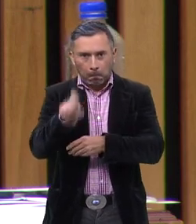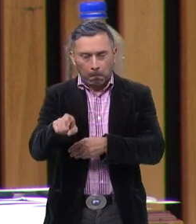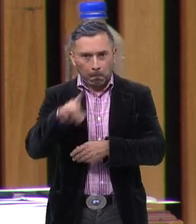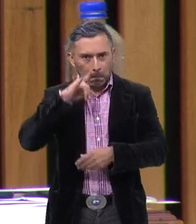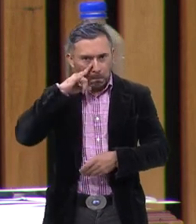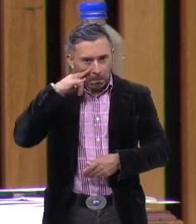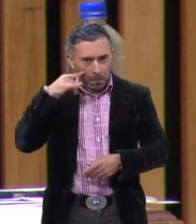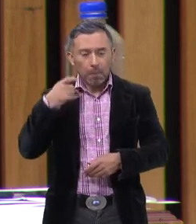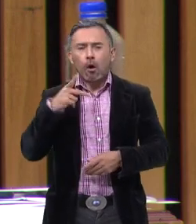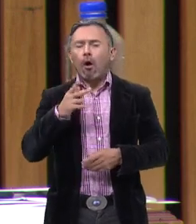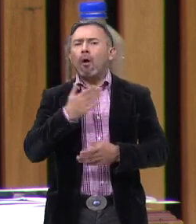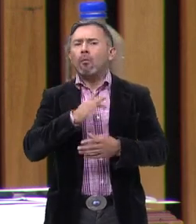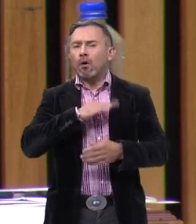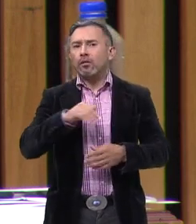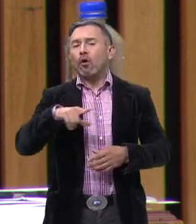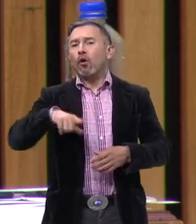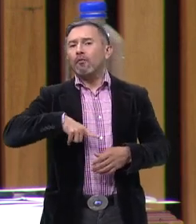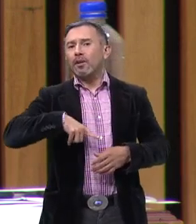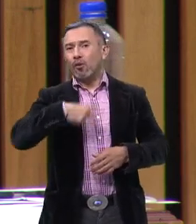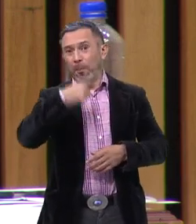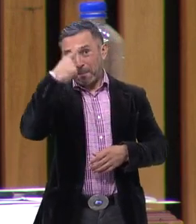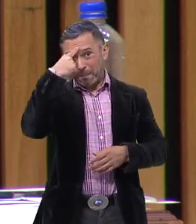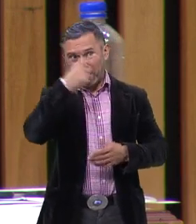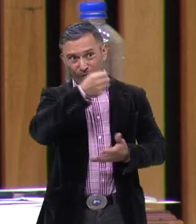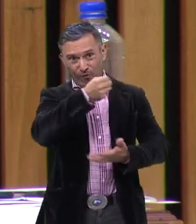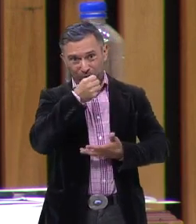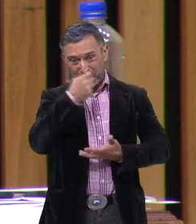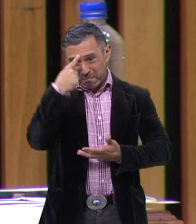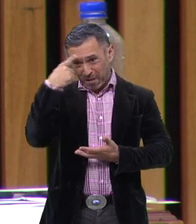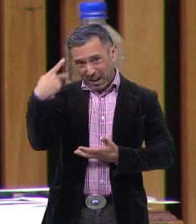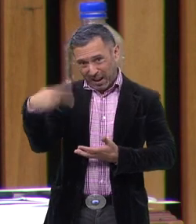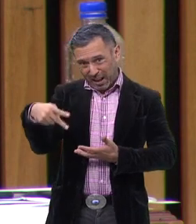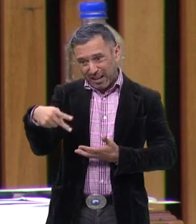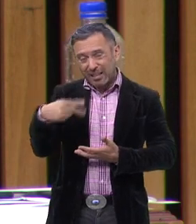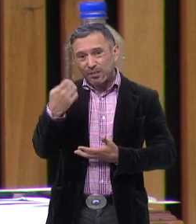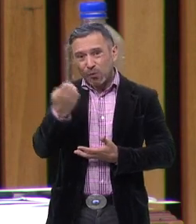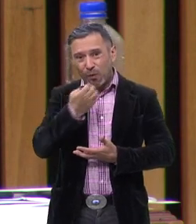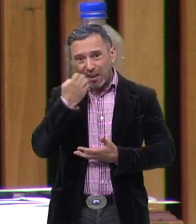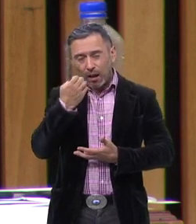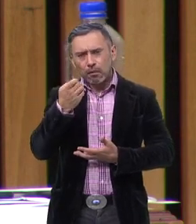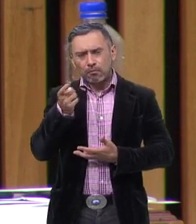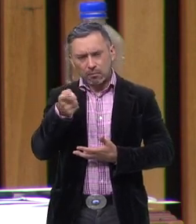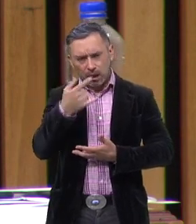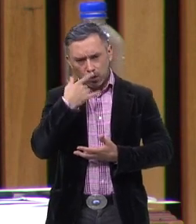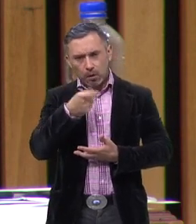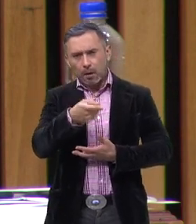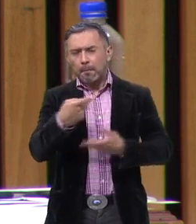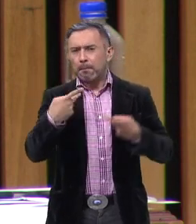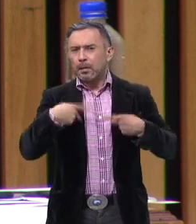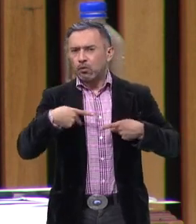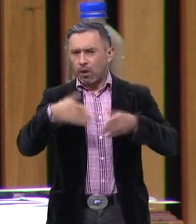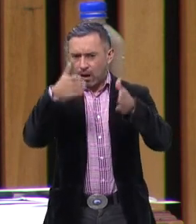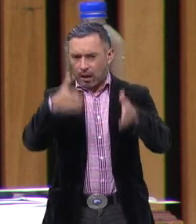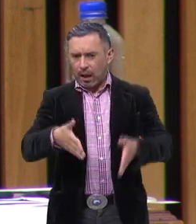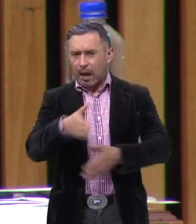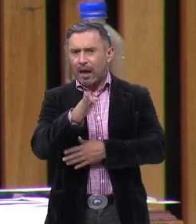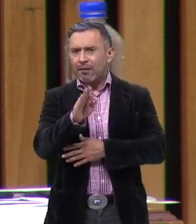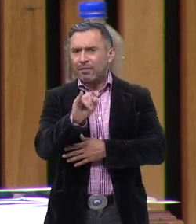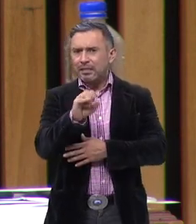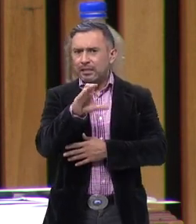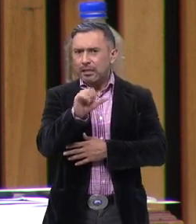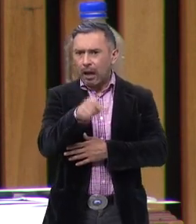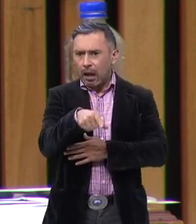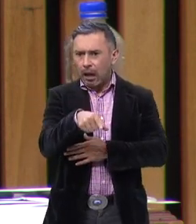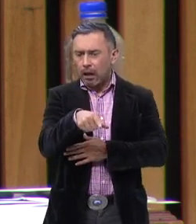recursos públicos para educación se depositen en cuentas de personas físicas no de personas morales